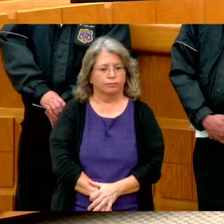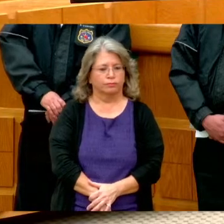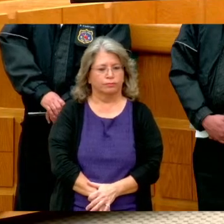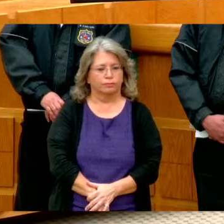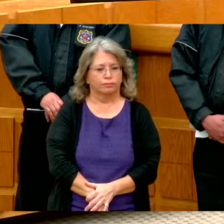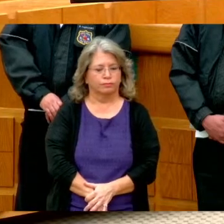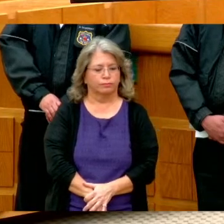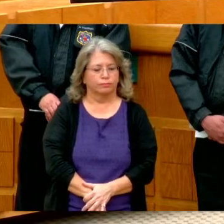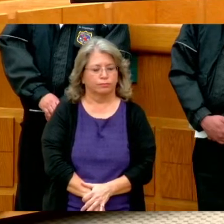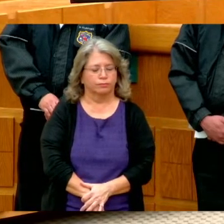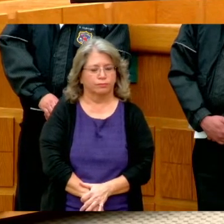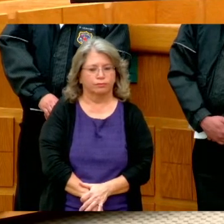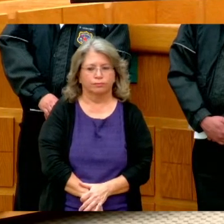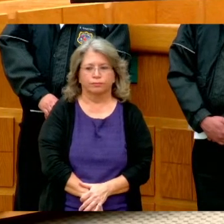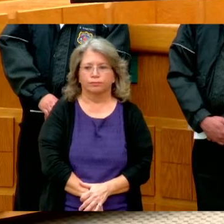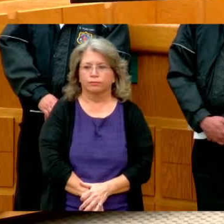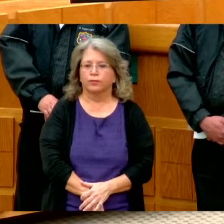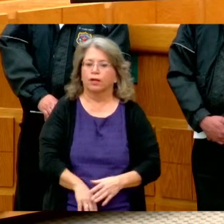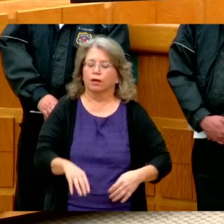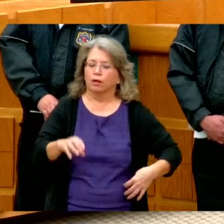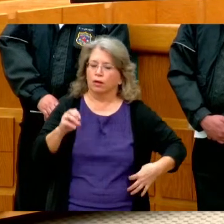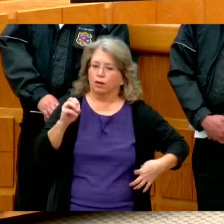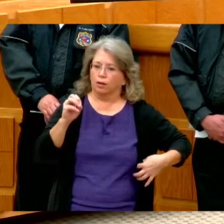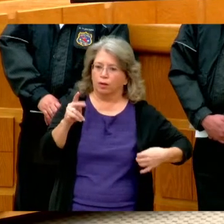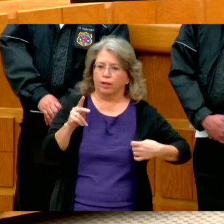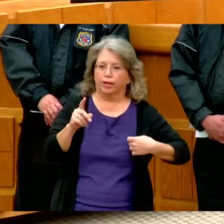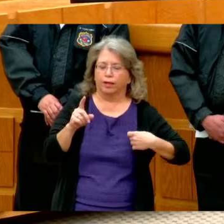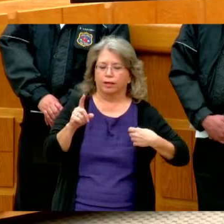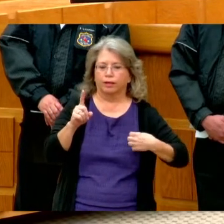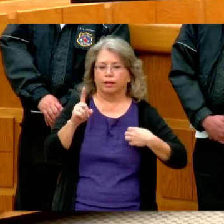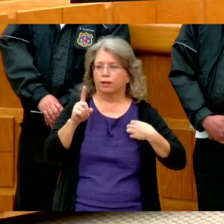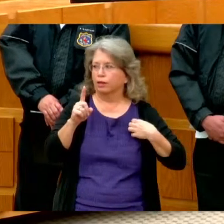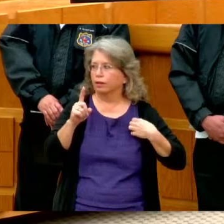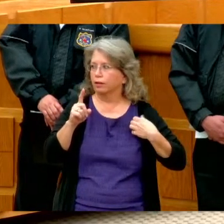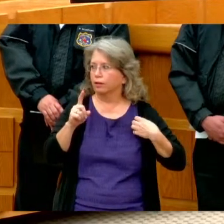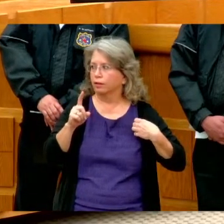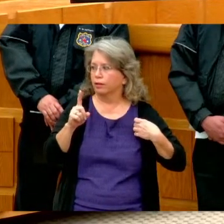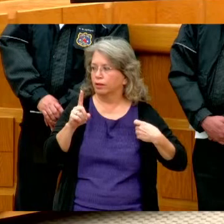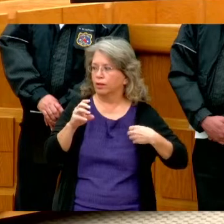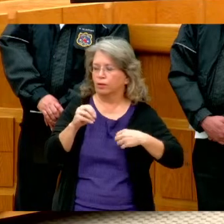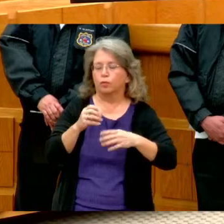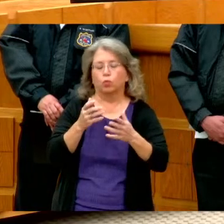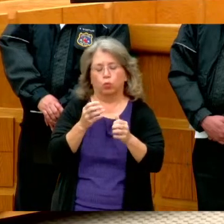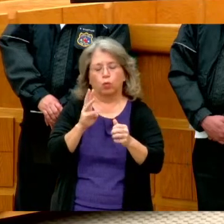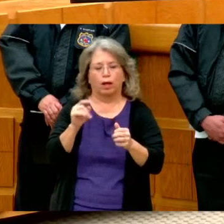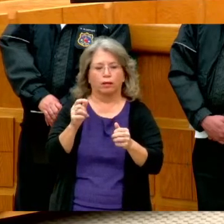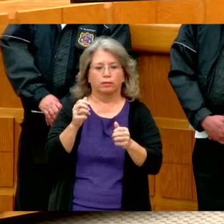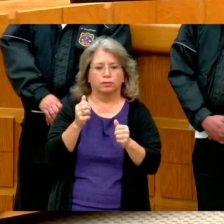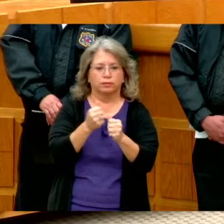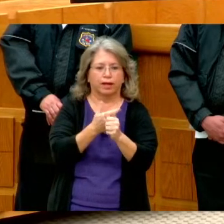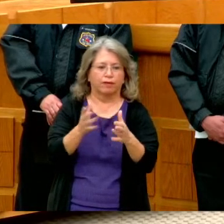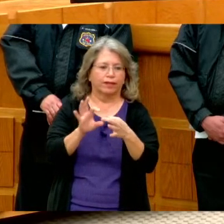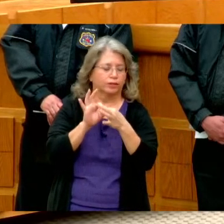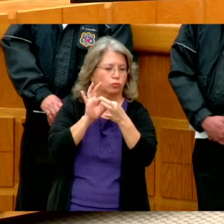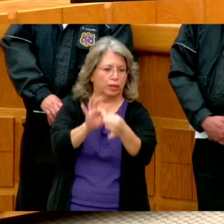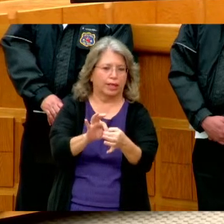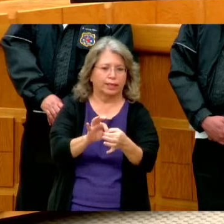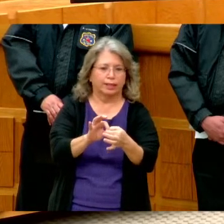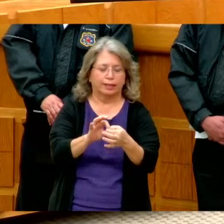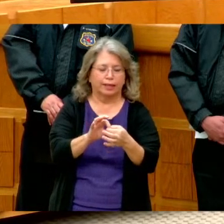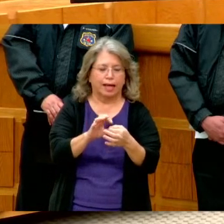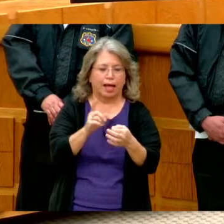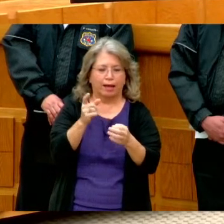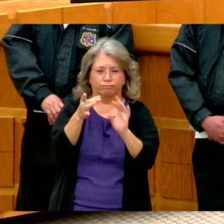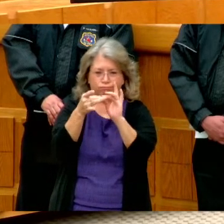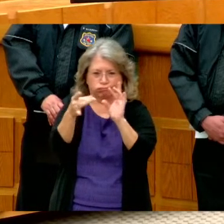reporte. Okay, there's one, well, everything's related in COVID. This is not about vaccines, but